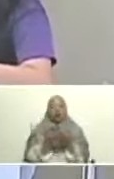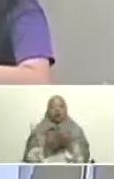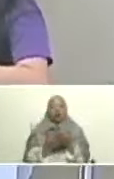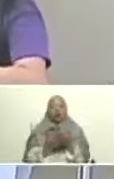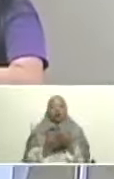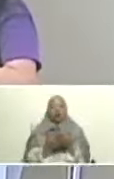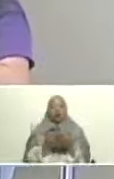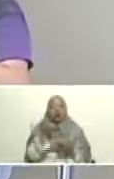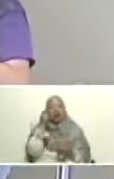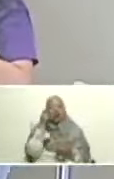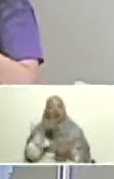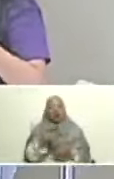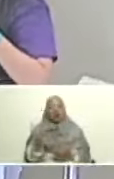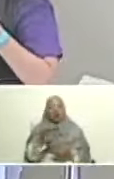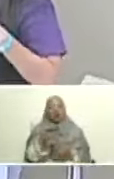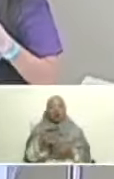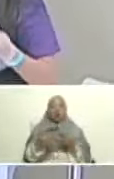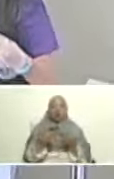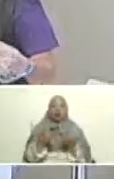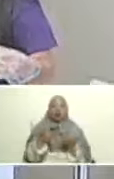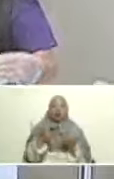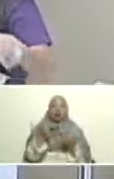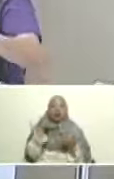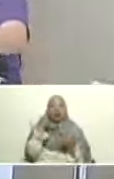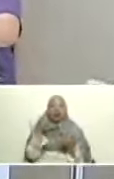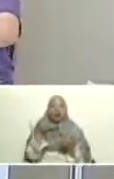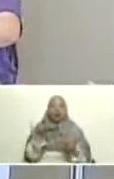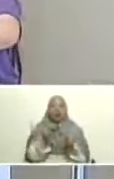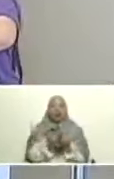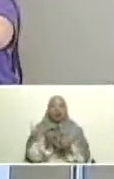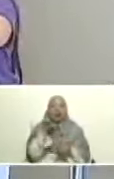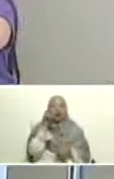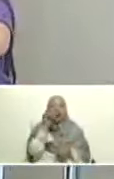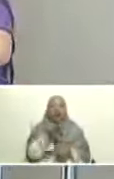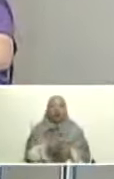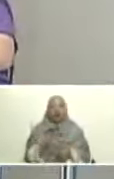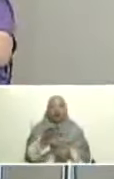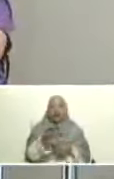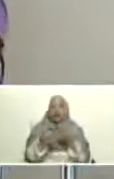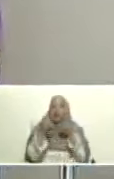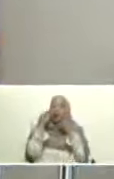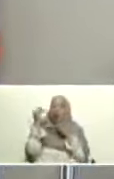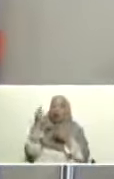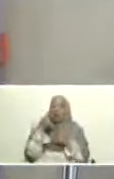De diablito con queso amarillo. Dios mío, Silita. ¿Ah?